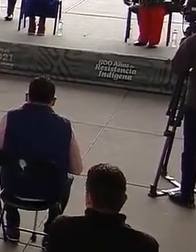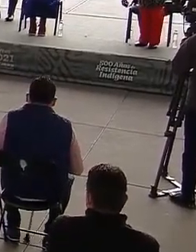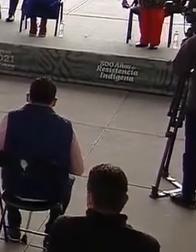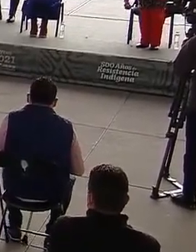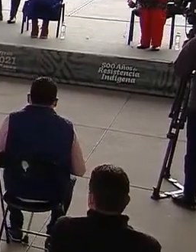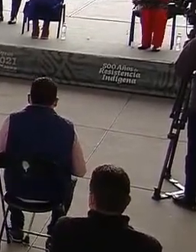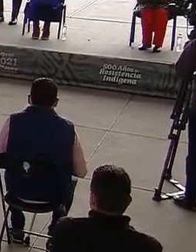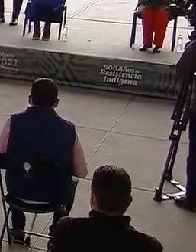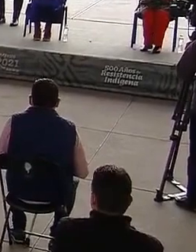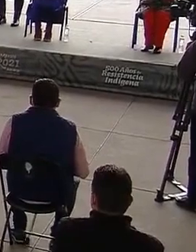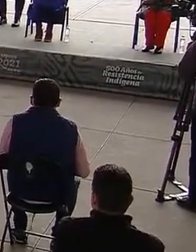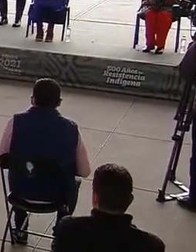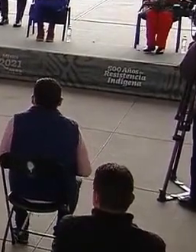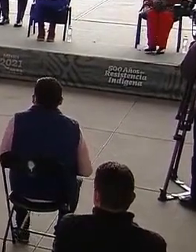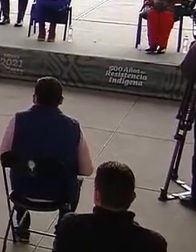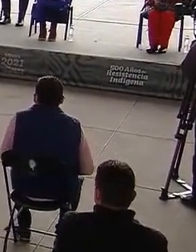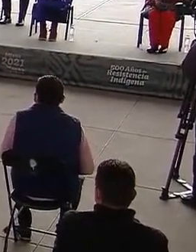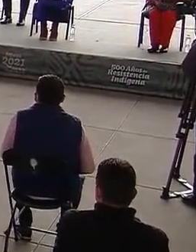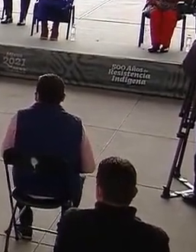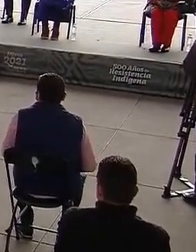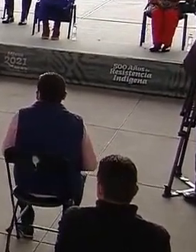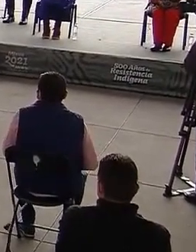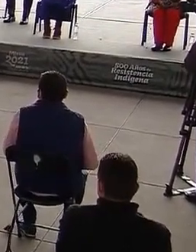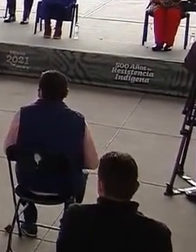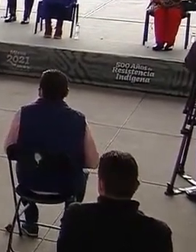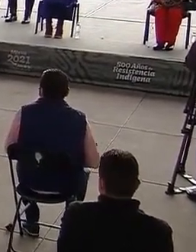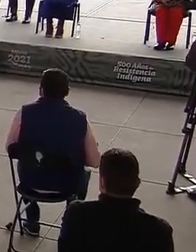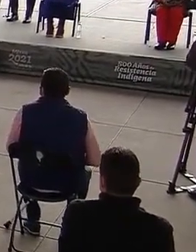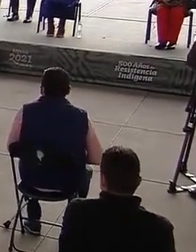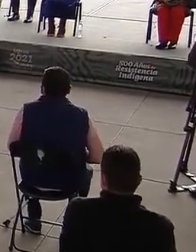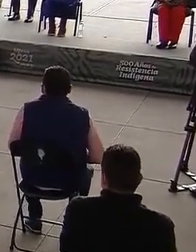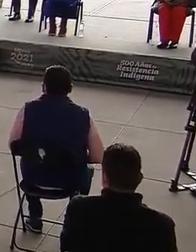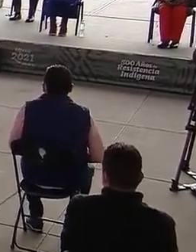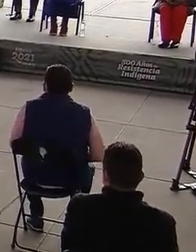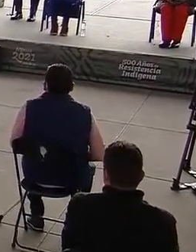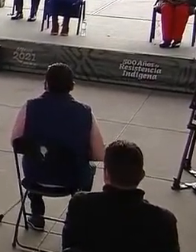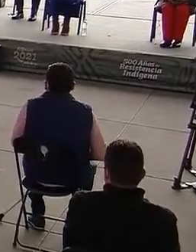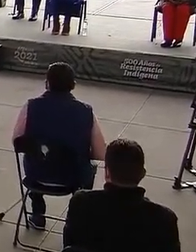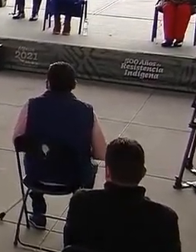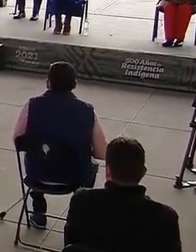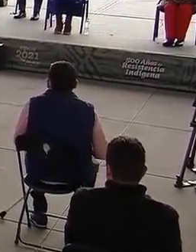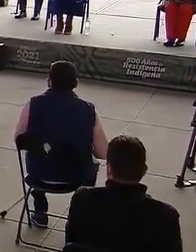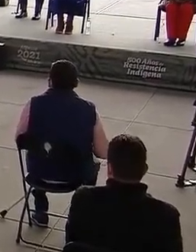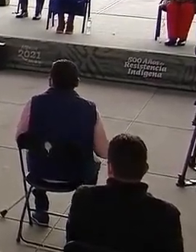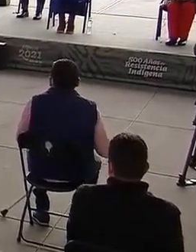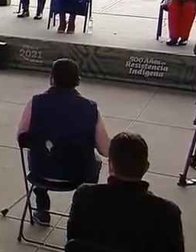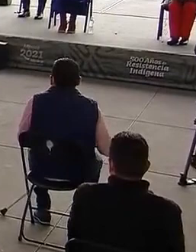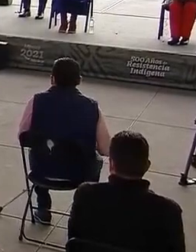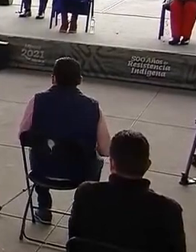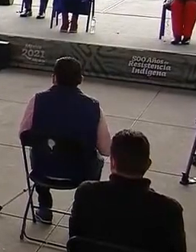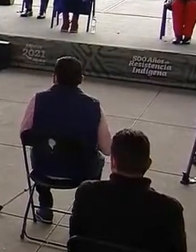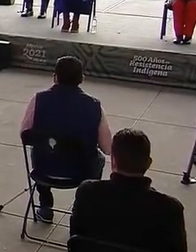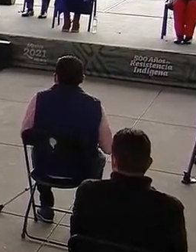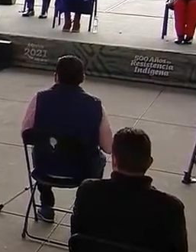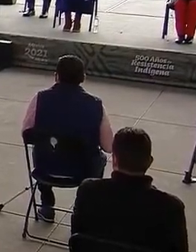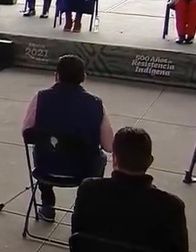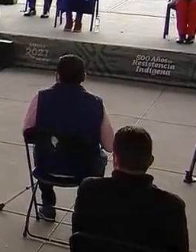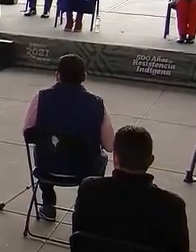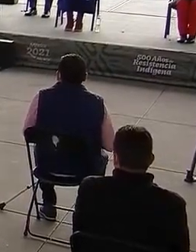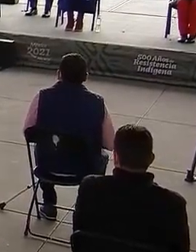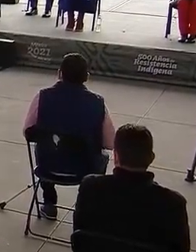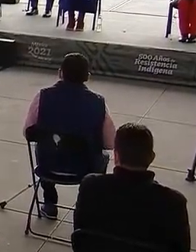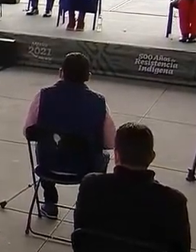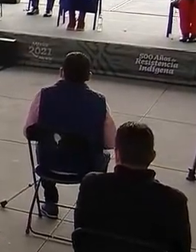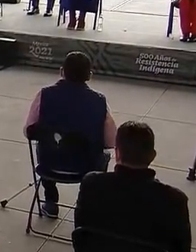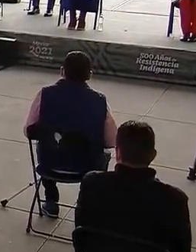Hace uso de la palabra la licenciada Kashenenhawi Skaidir, jefa del Consejo Mohawk de la comunidad